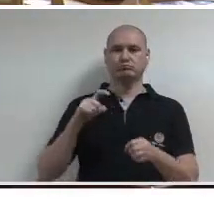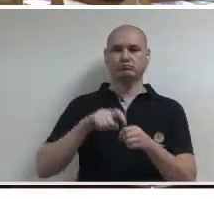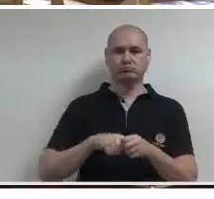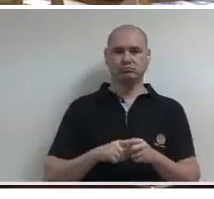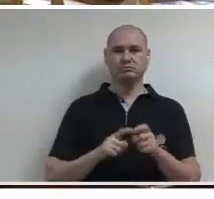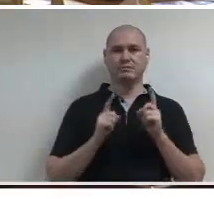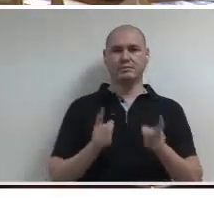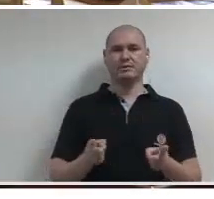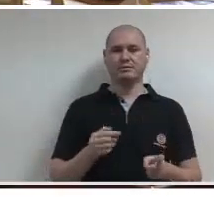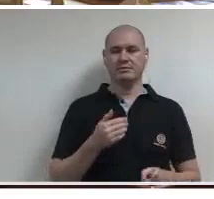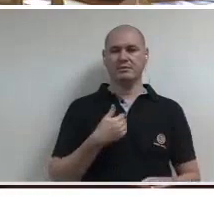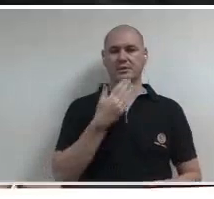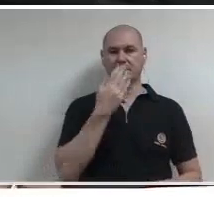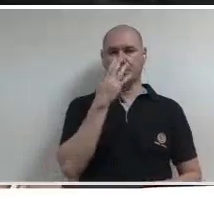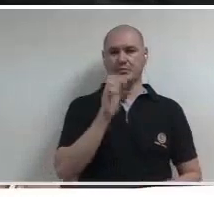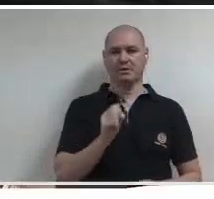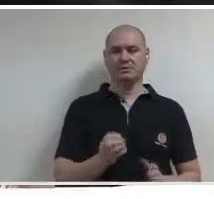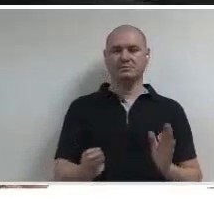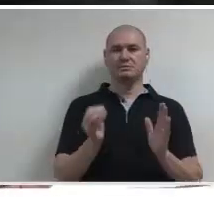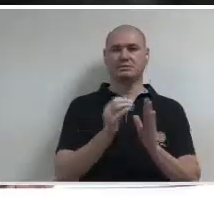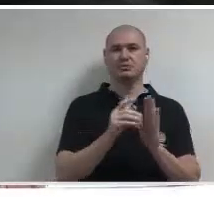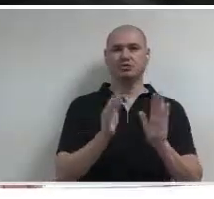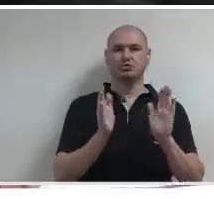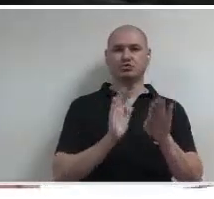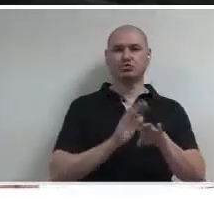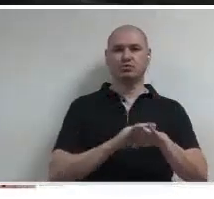Ministra Carolina iba a Ari, se añete Jape,